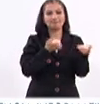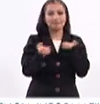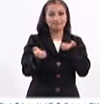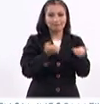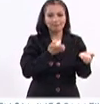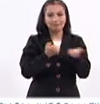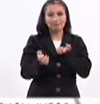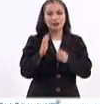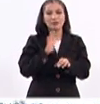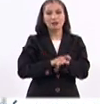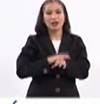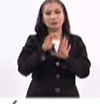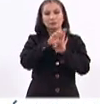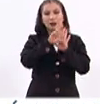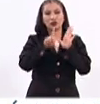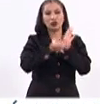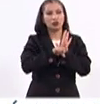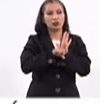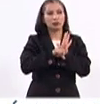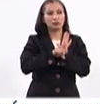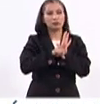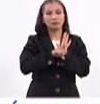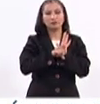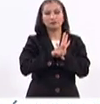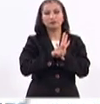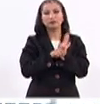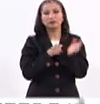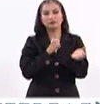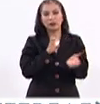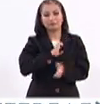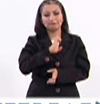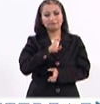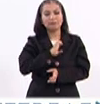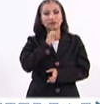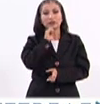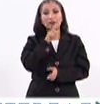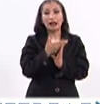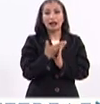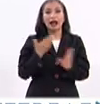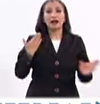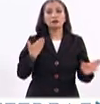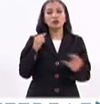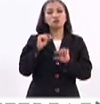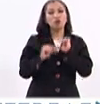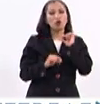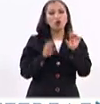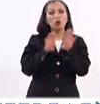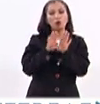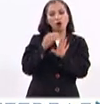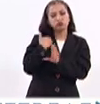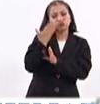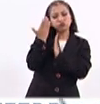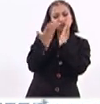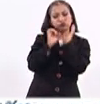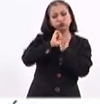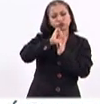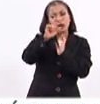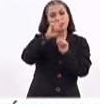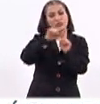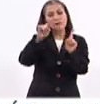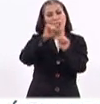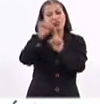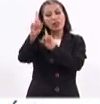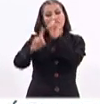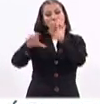ejercicio, sobre todo de la metodología del entrenamiento, pero también desde el principio van teniendo una especialización profunda en